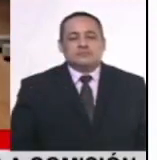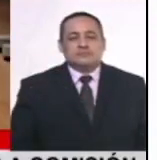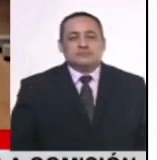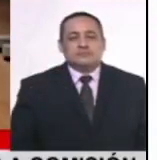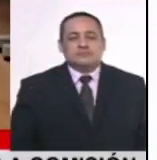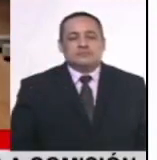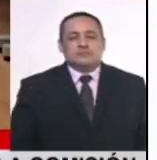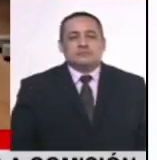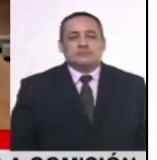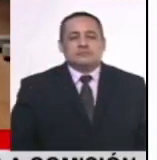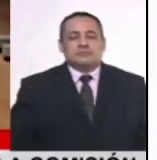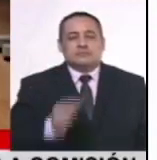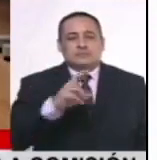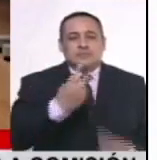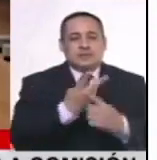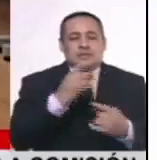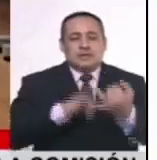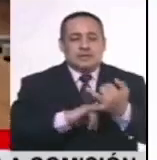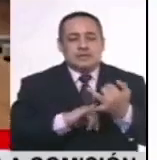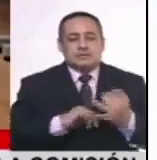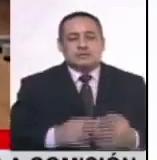sí. Reyes Cam.